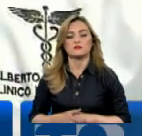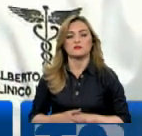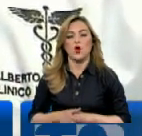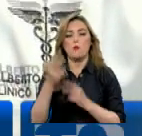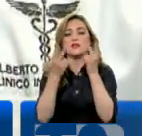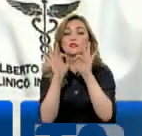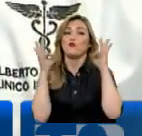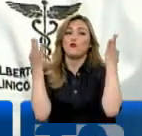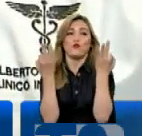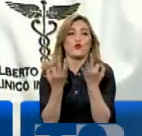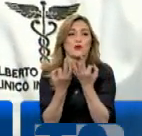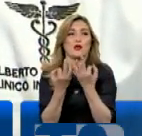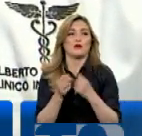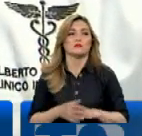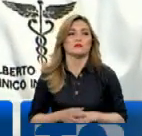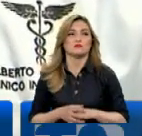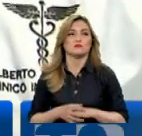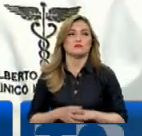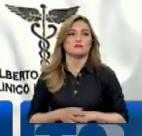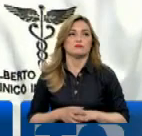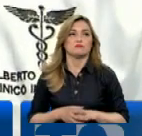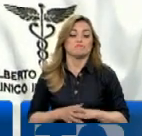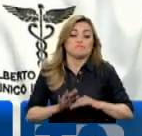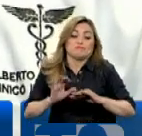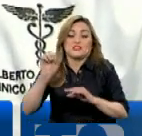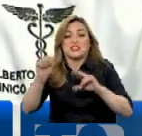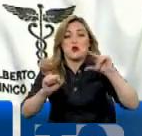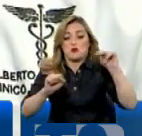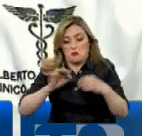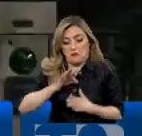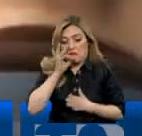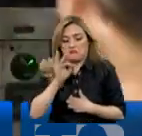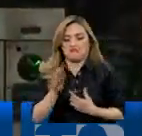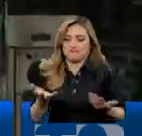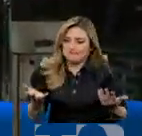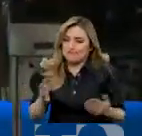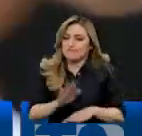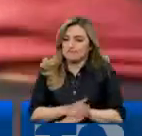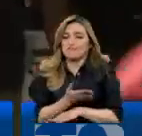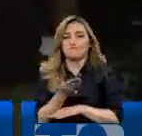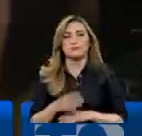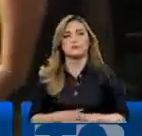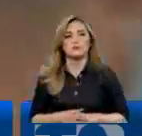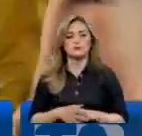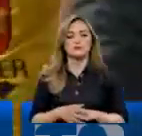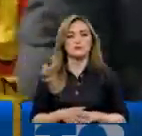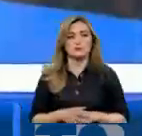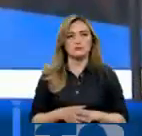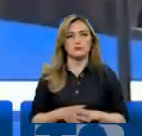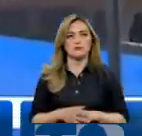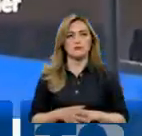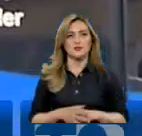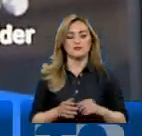de familiares que no se han tenido anteriormente y no se sabe si han estado contaminados o no. Y también por el incremento del aforo que sin control